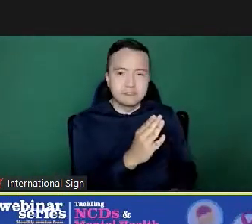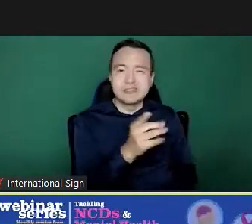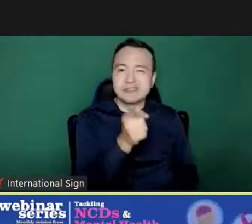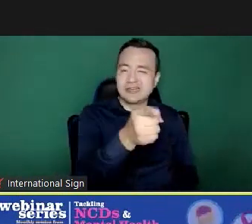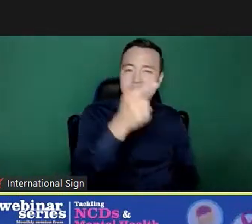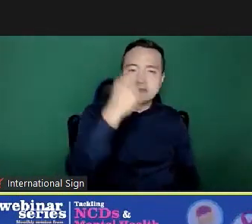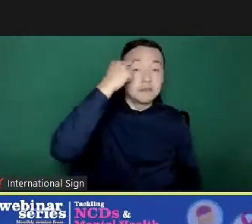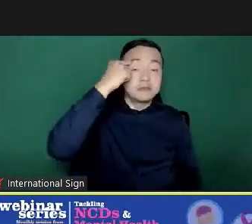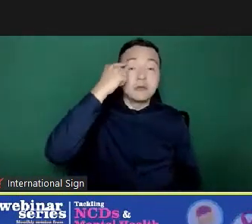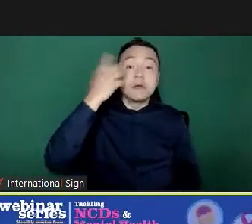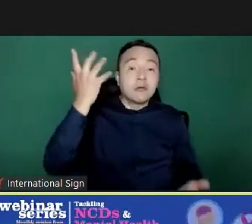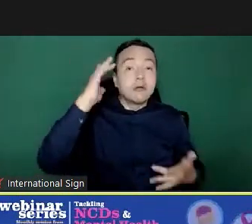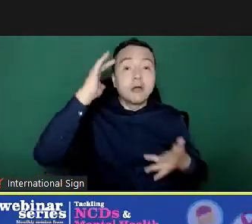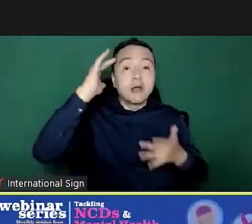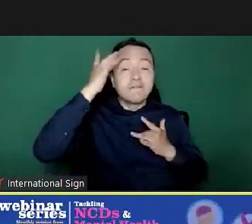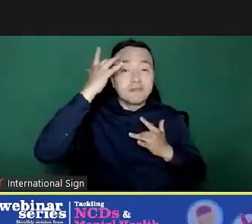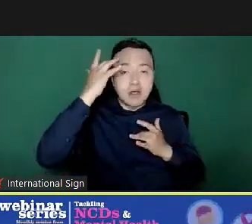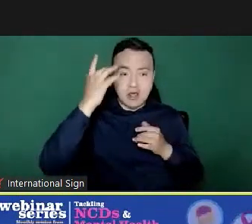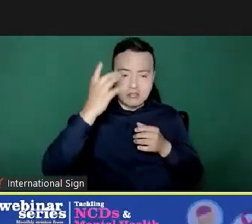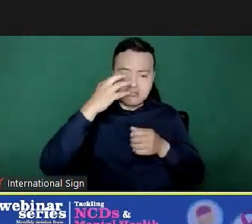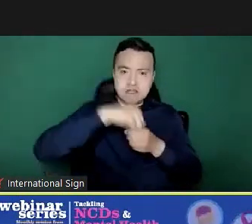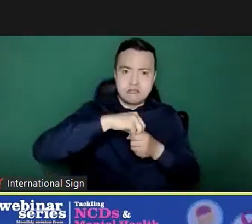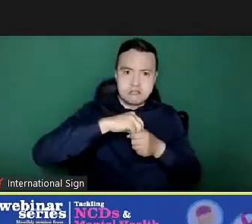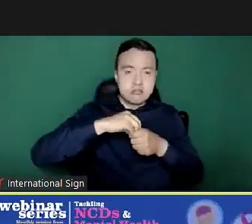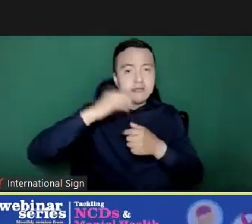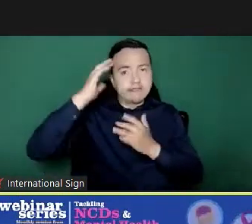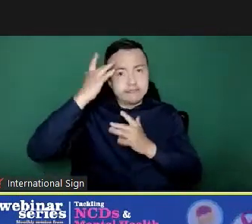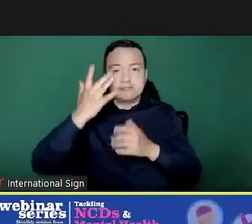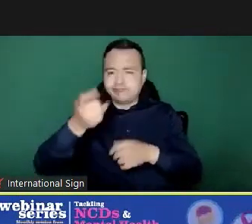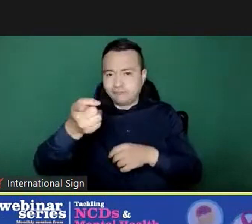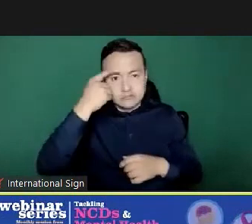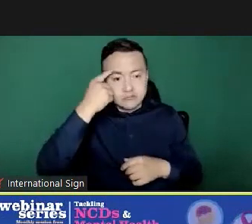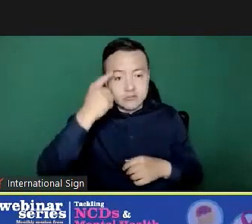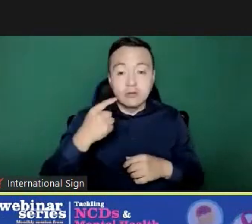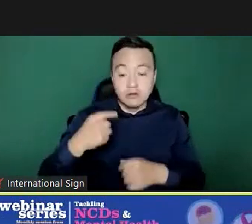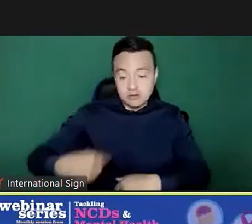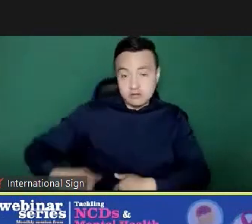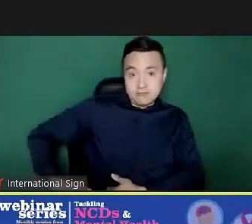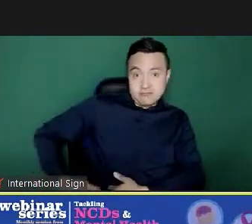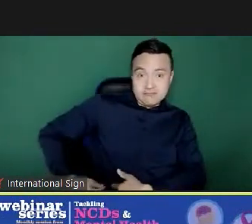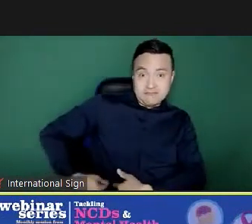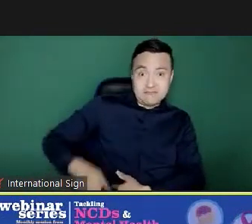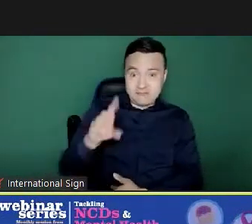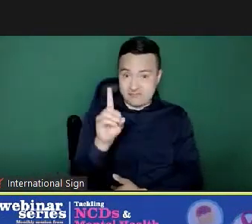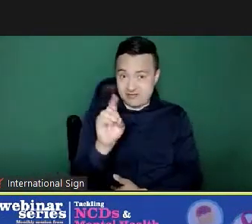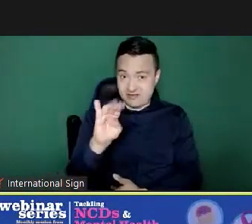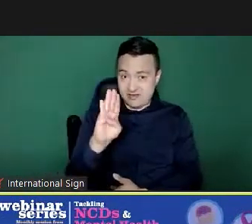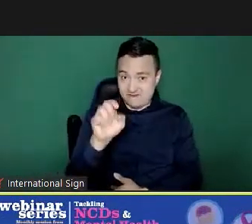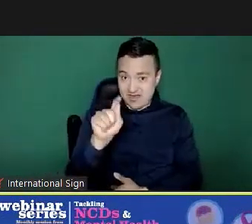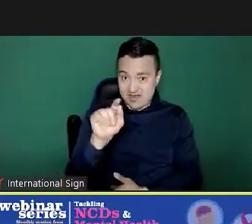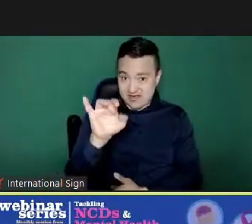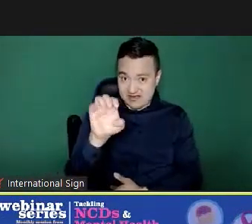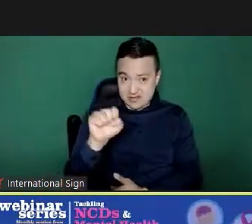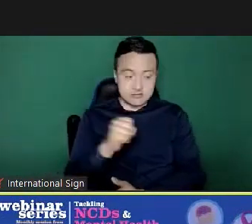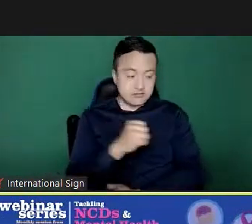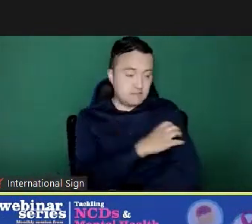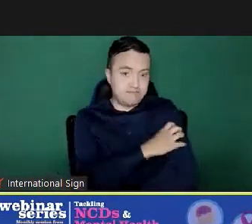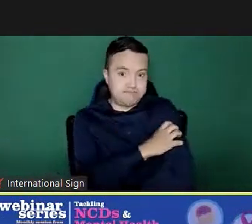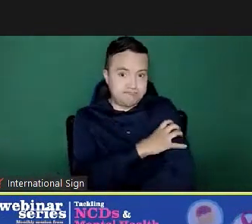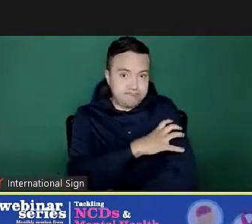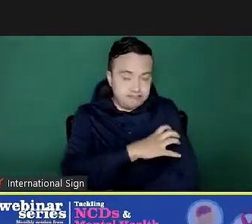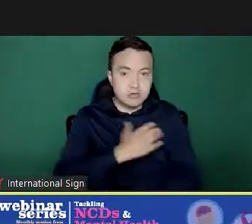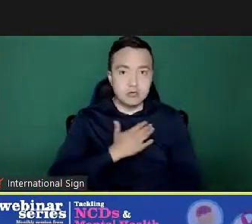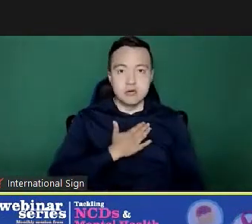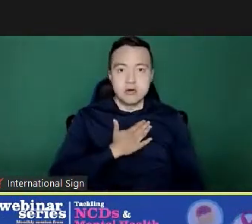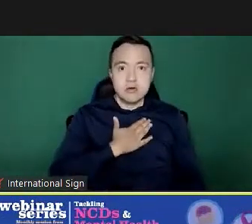persona que tiene múltiples morbilidades como diabetes e hipertensión y asma, tendrá que visitar a diferentes médicos en diferentes clínicas